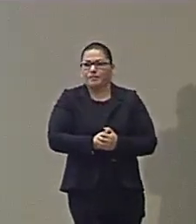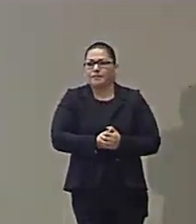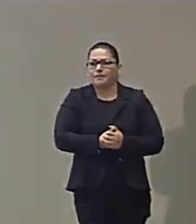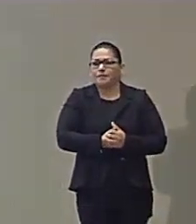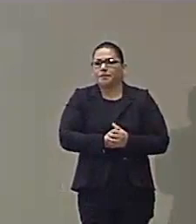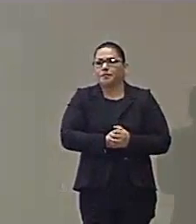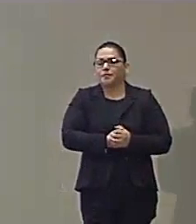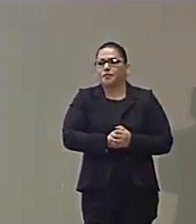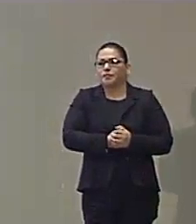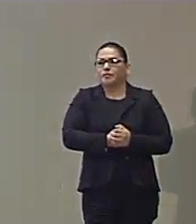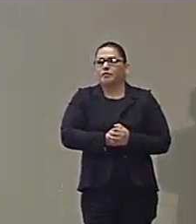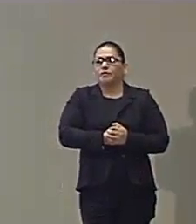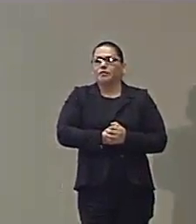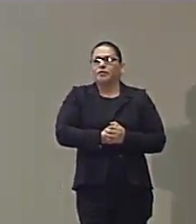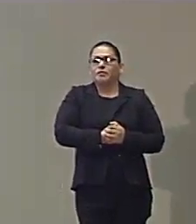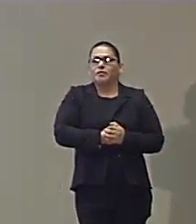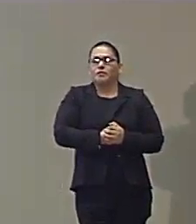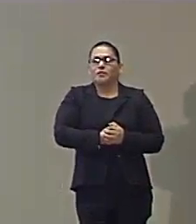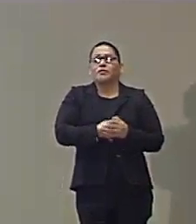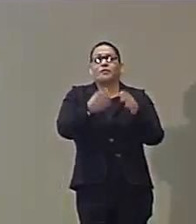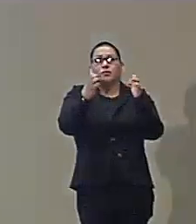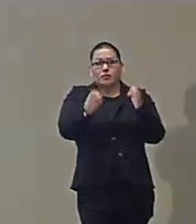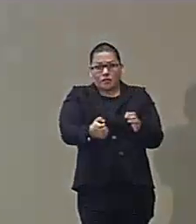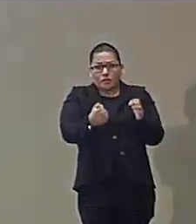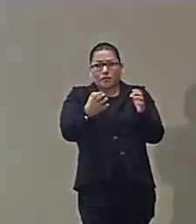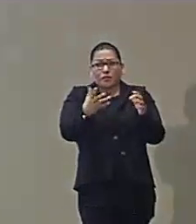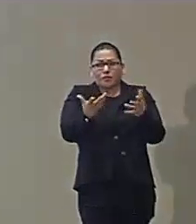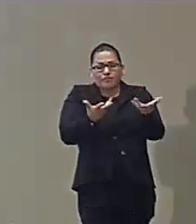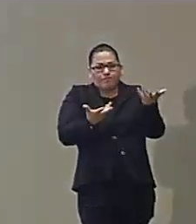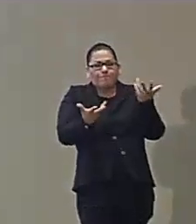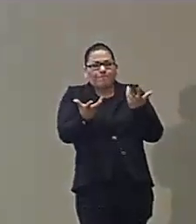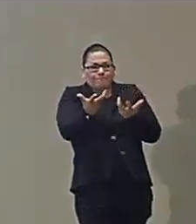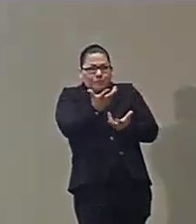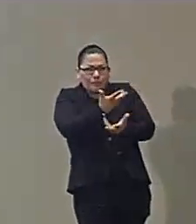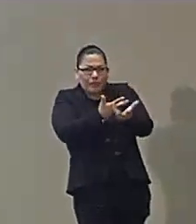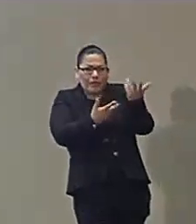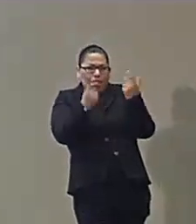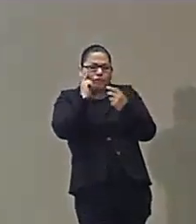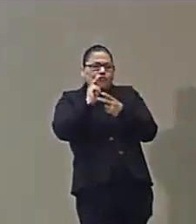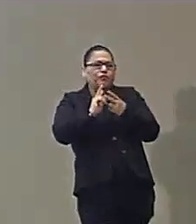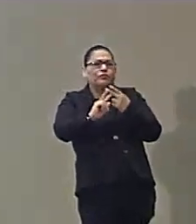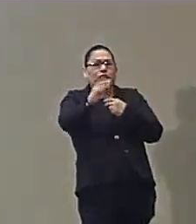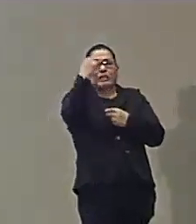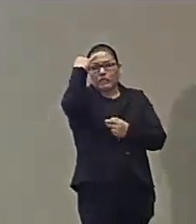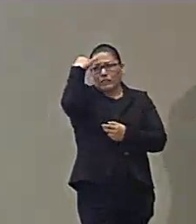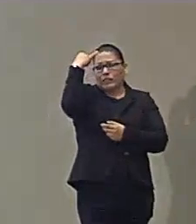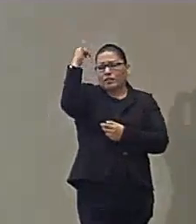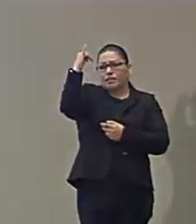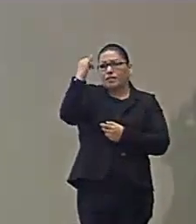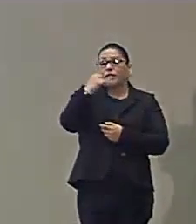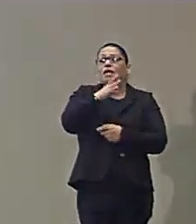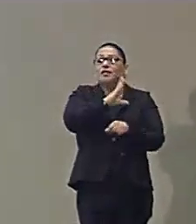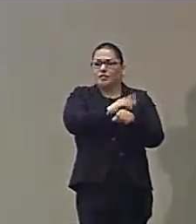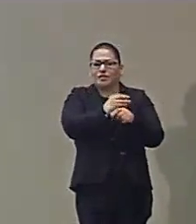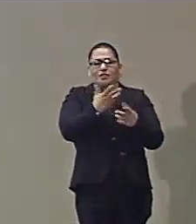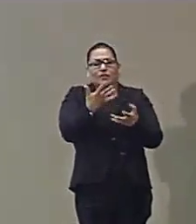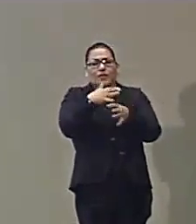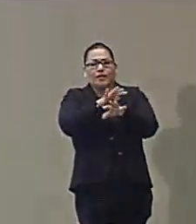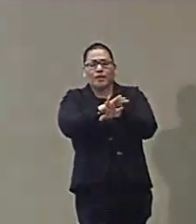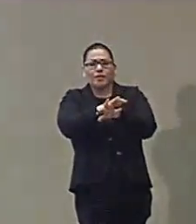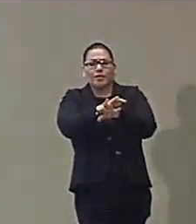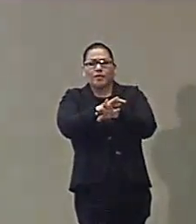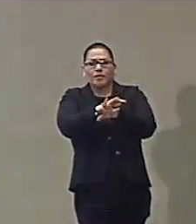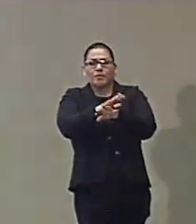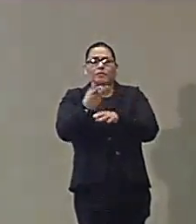eso tampoco es fortuito que estemos hoy intercambiando visiones e ideas que nos permitan integrar una política